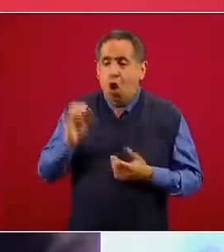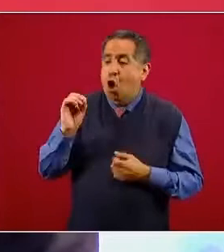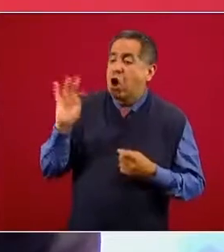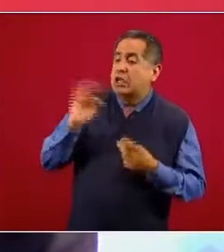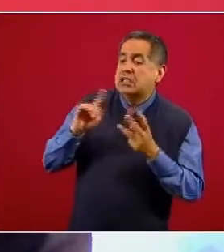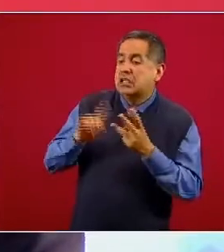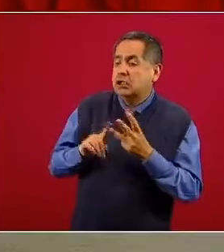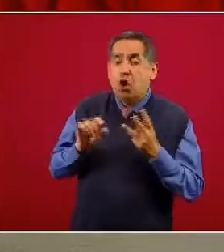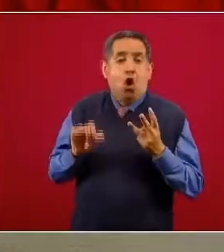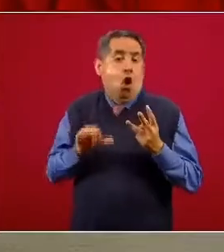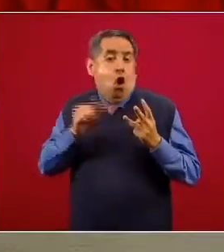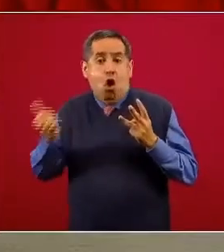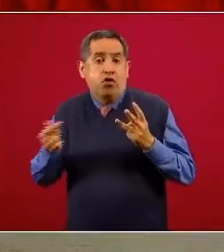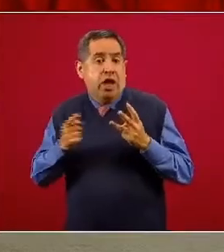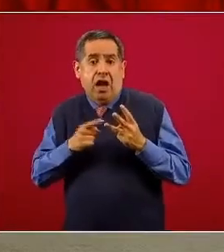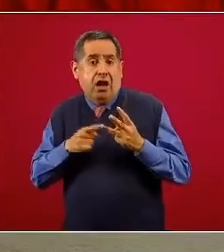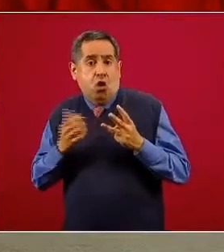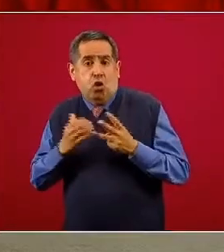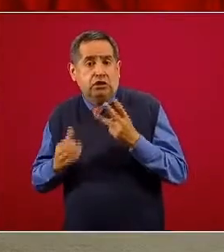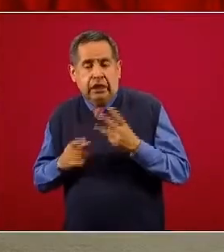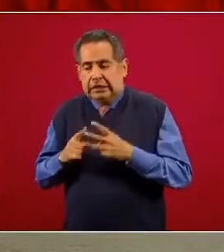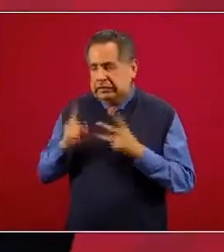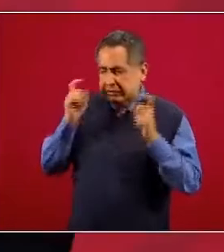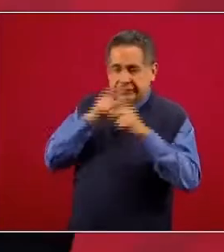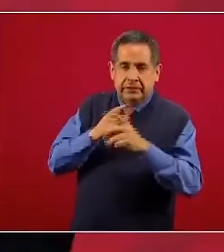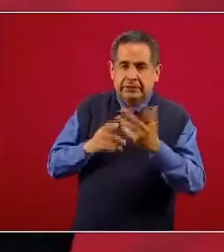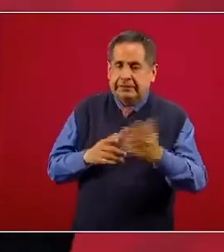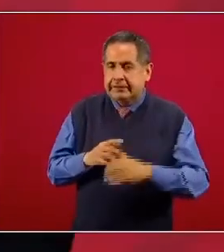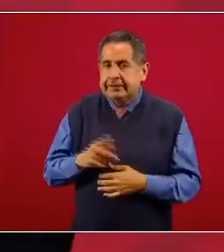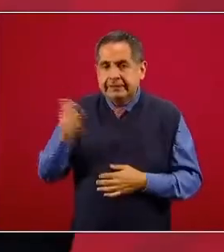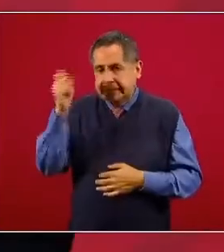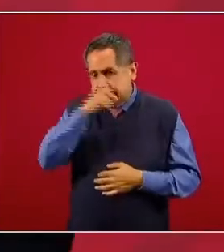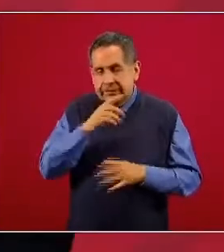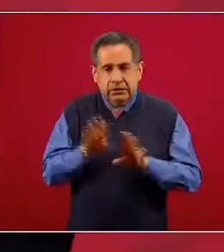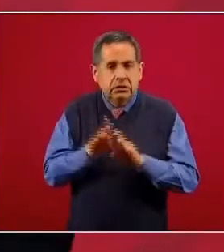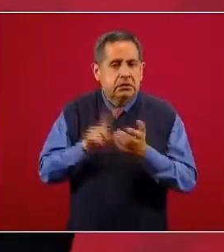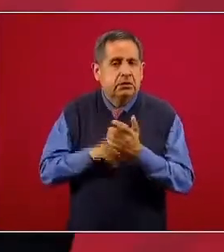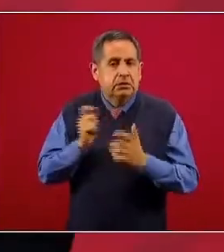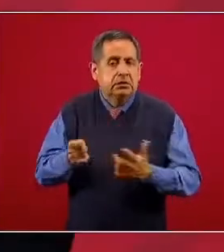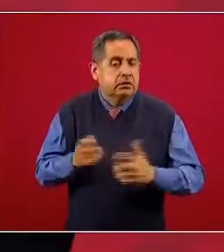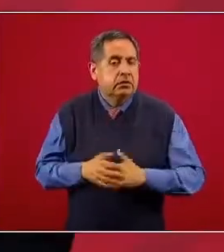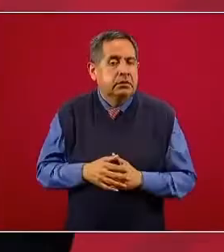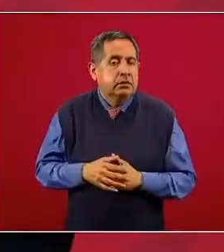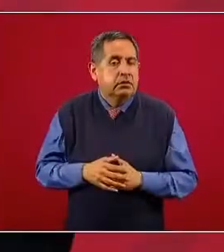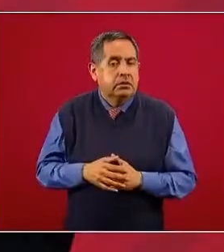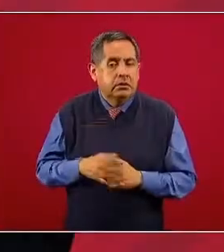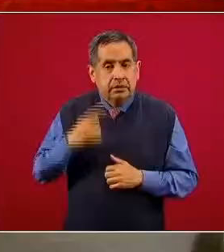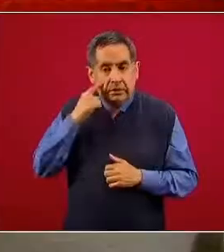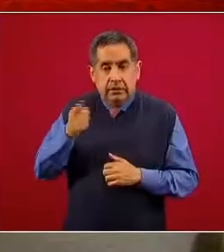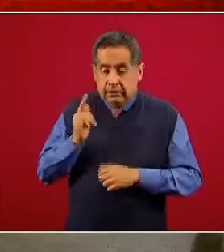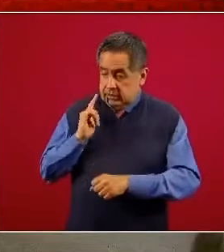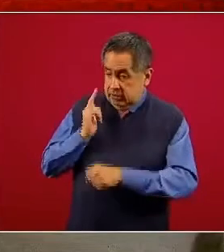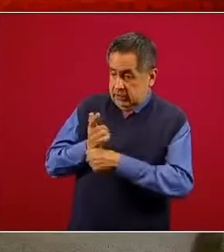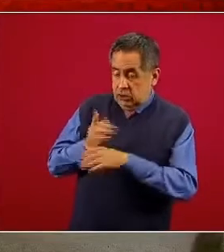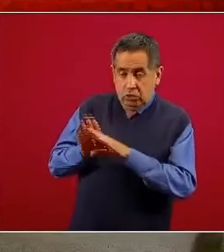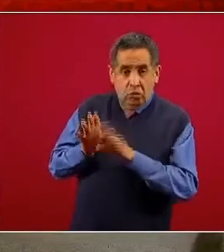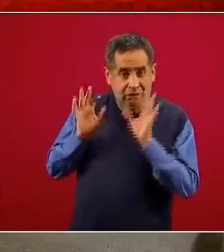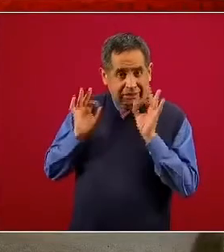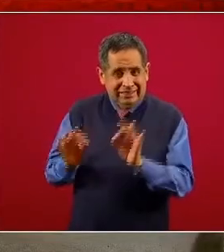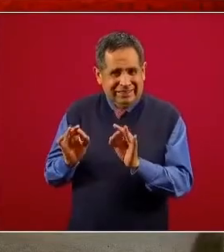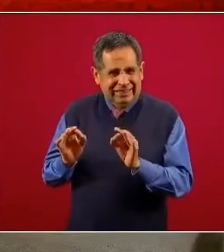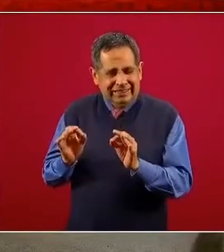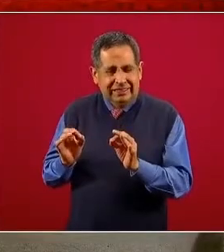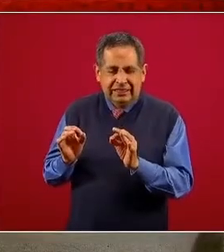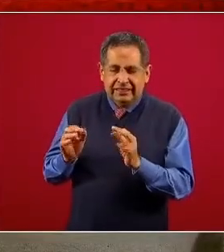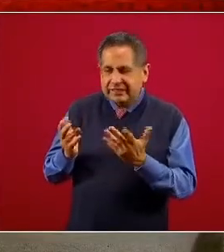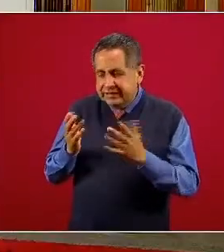tenga otras infecciones respiratorias. Un reto importante es que para poder identificar correctamente a unos